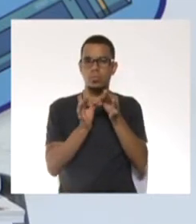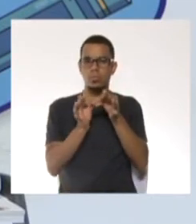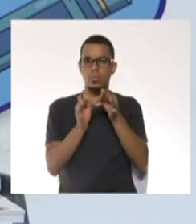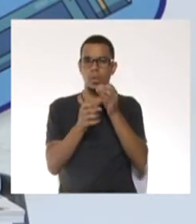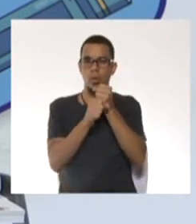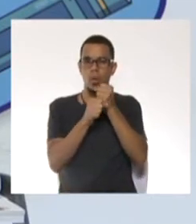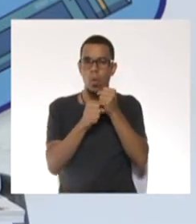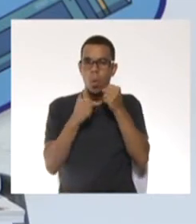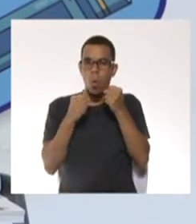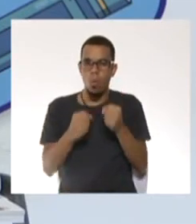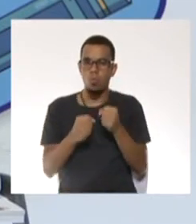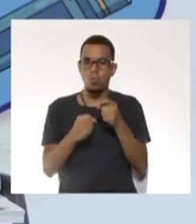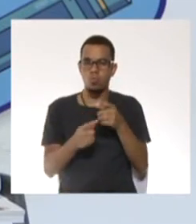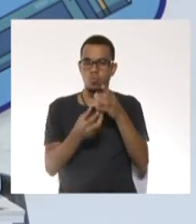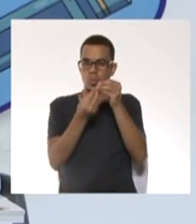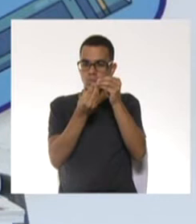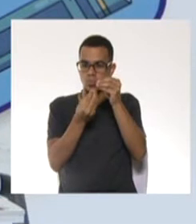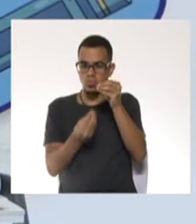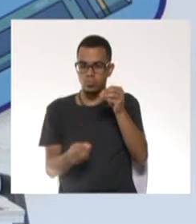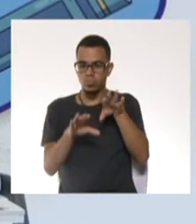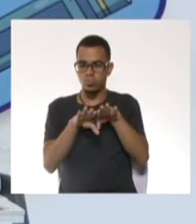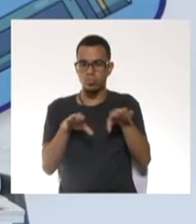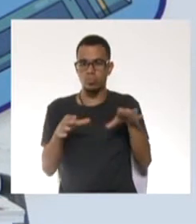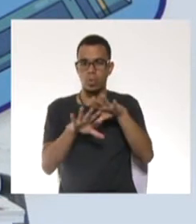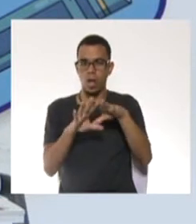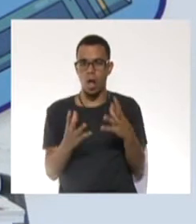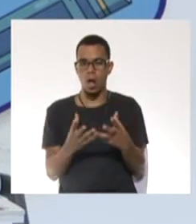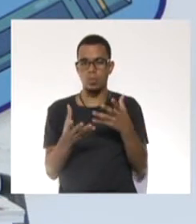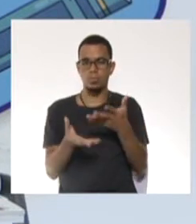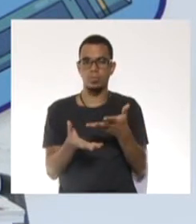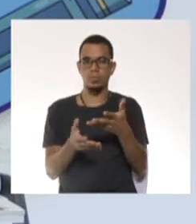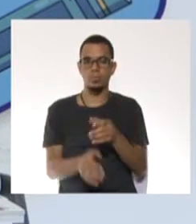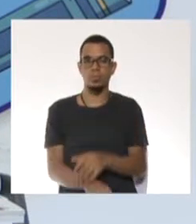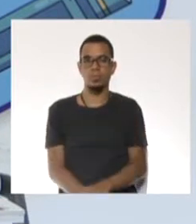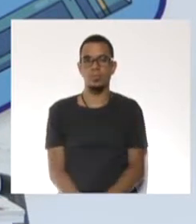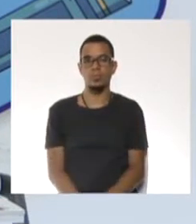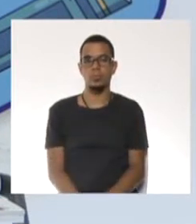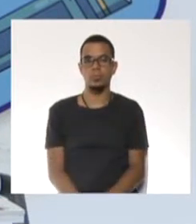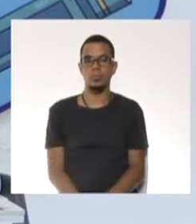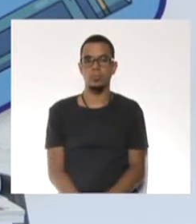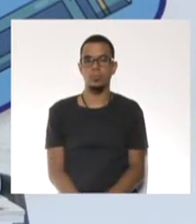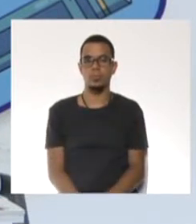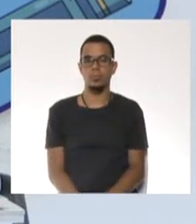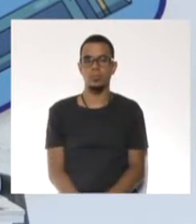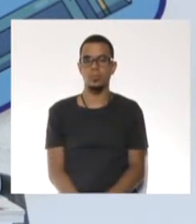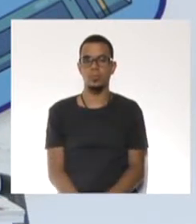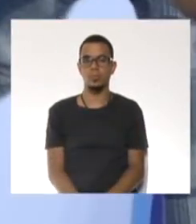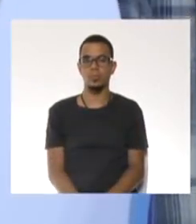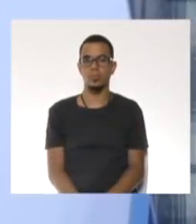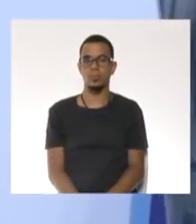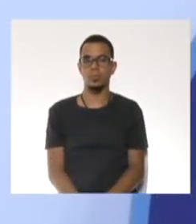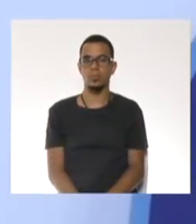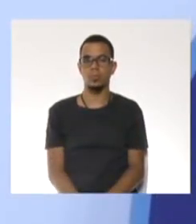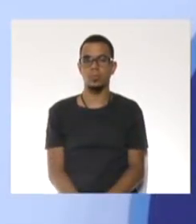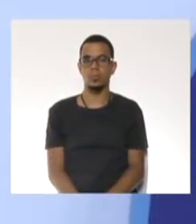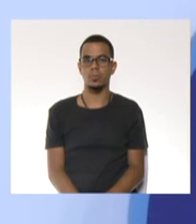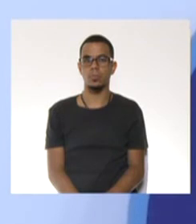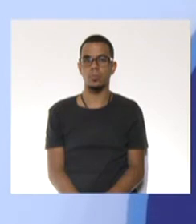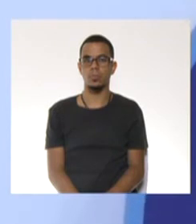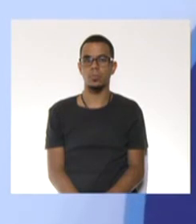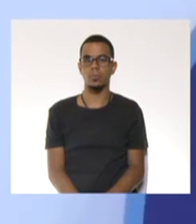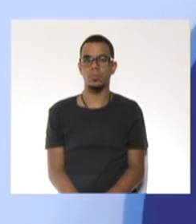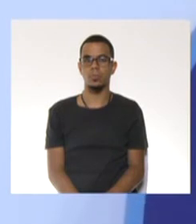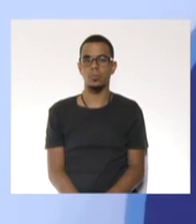que es atraída ese objeto a la superficie de la Tierra. Entonces, hago esto. Y ahí me